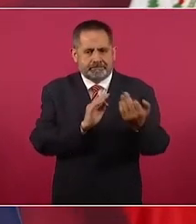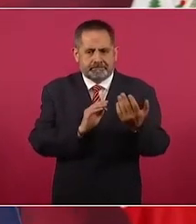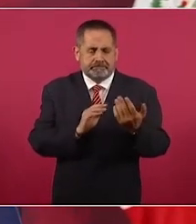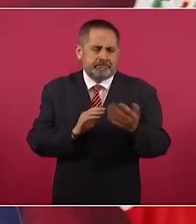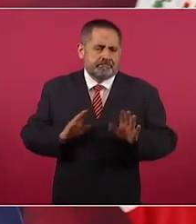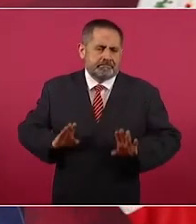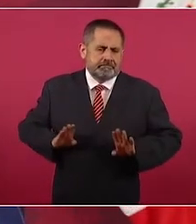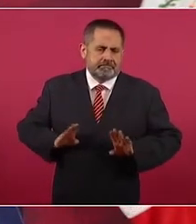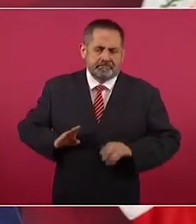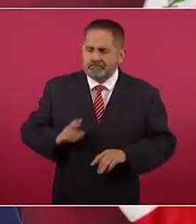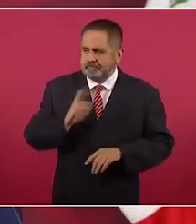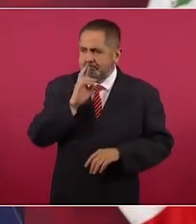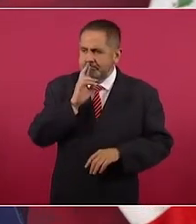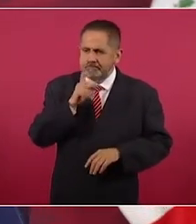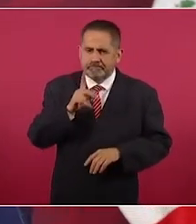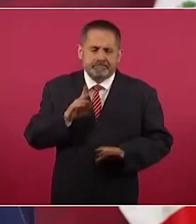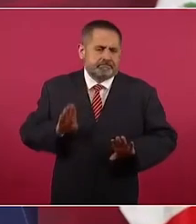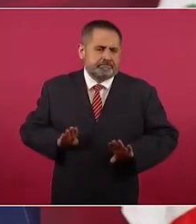conviene